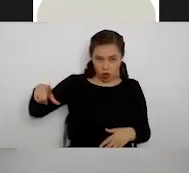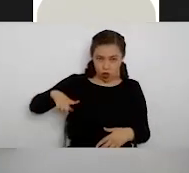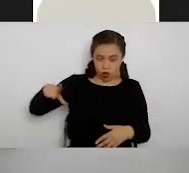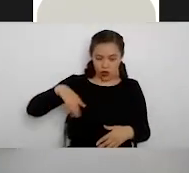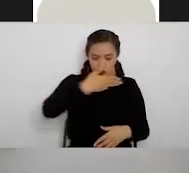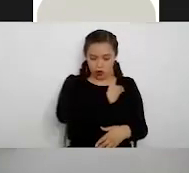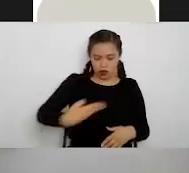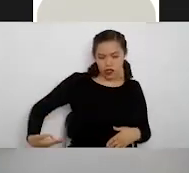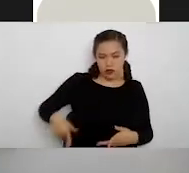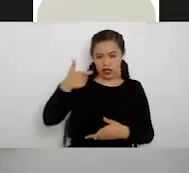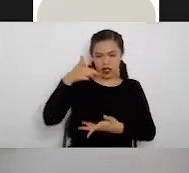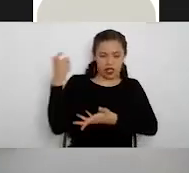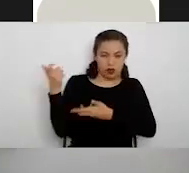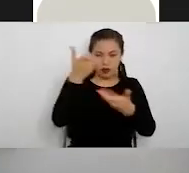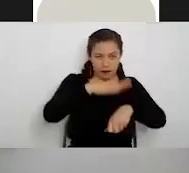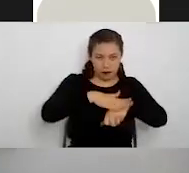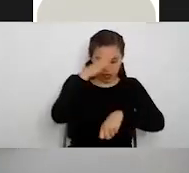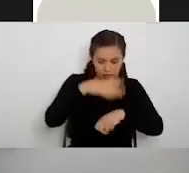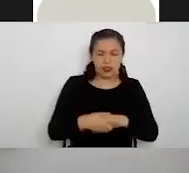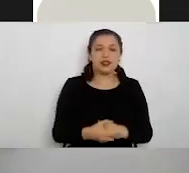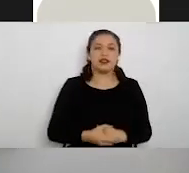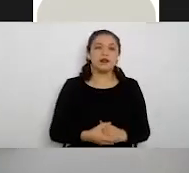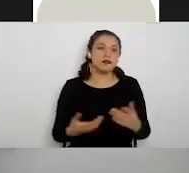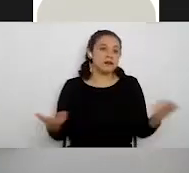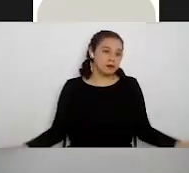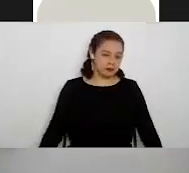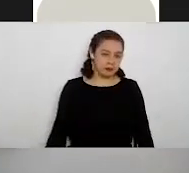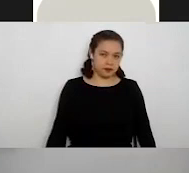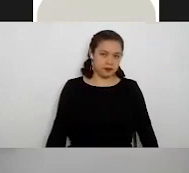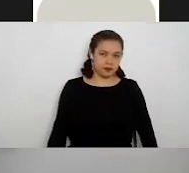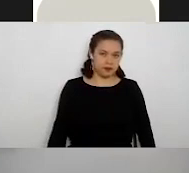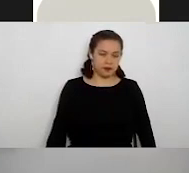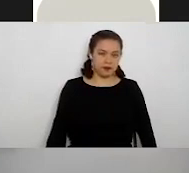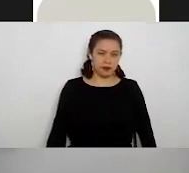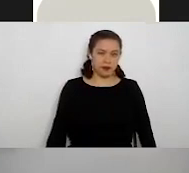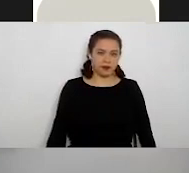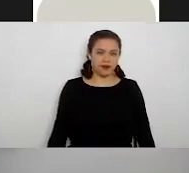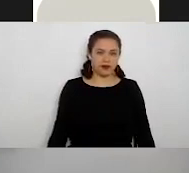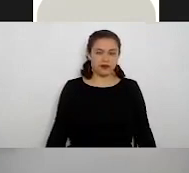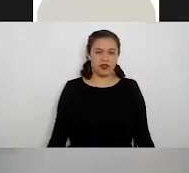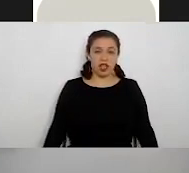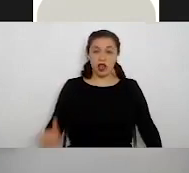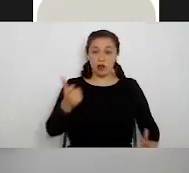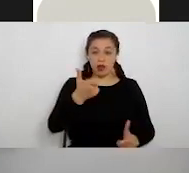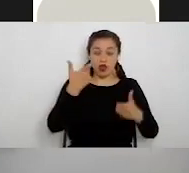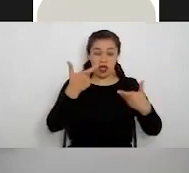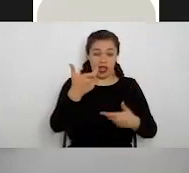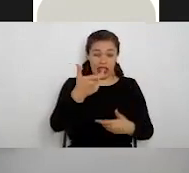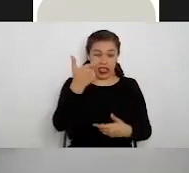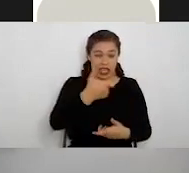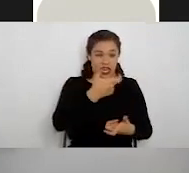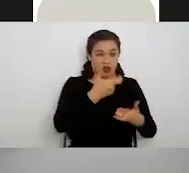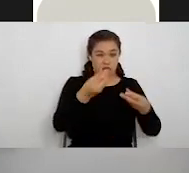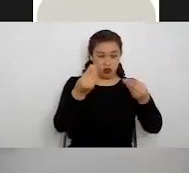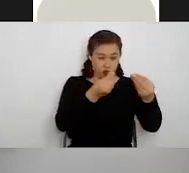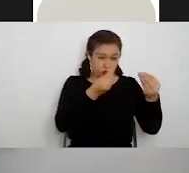municipales, a los gobiernos estatales. Es decir, hicieron que existiera mucho dinero, muy barato,